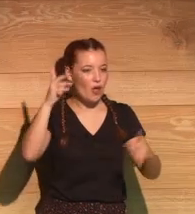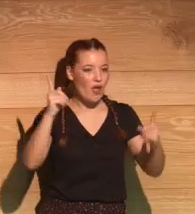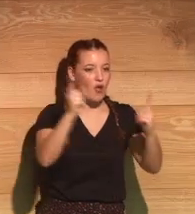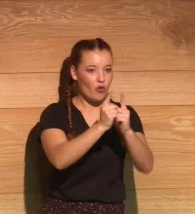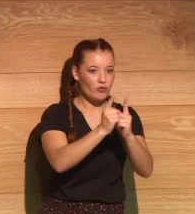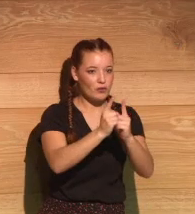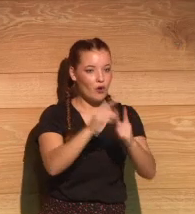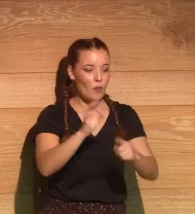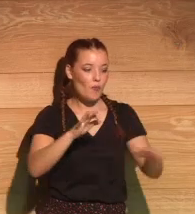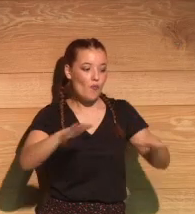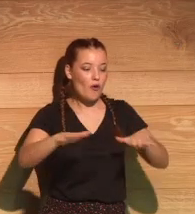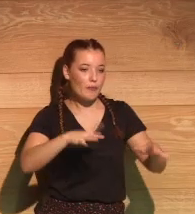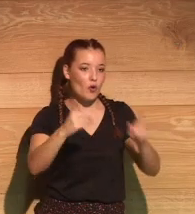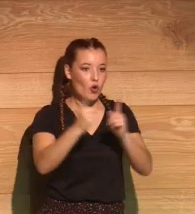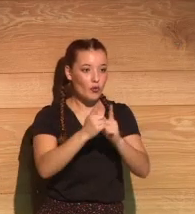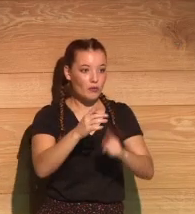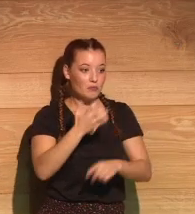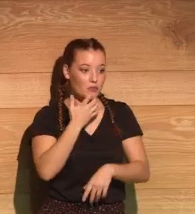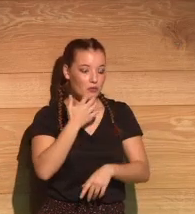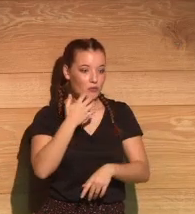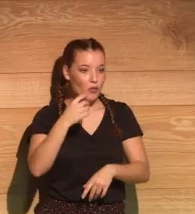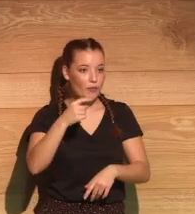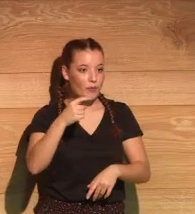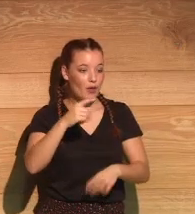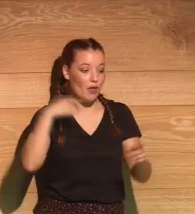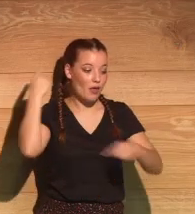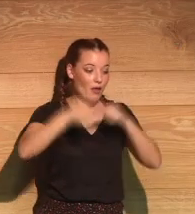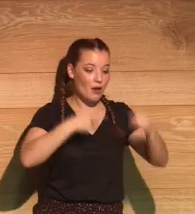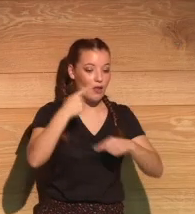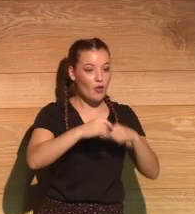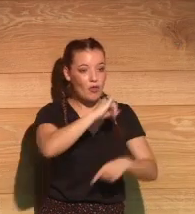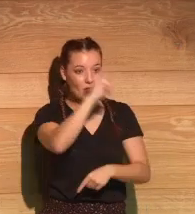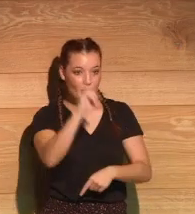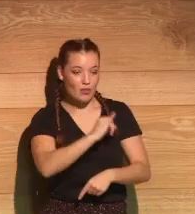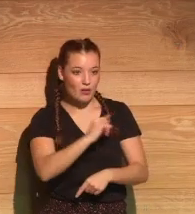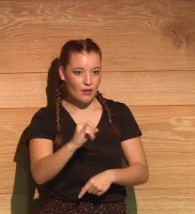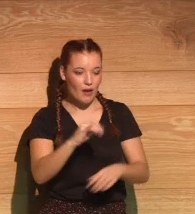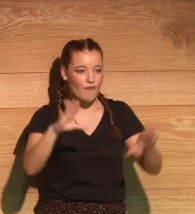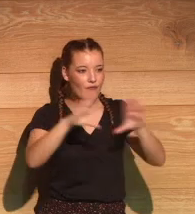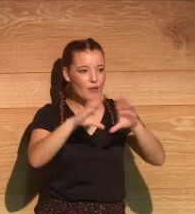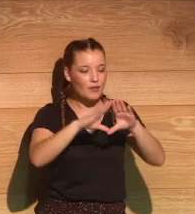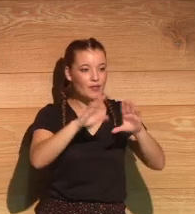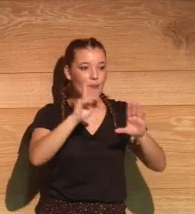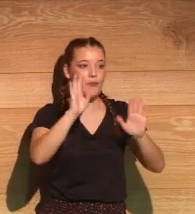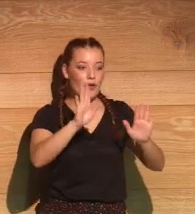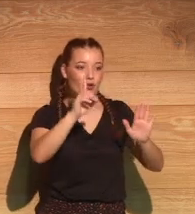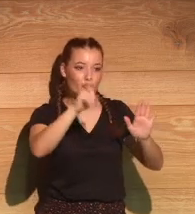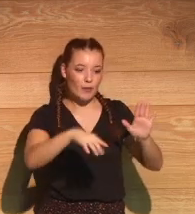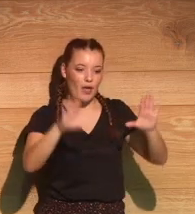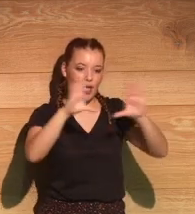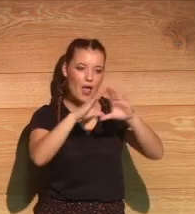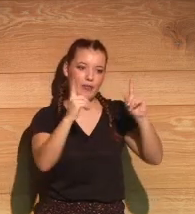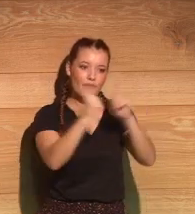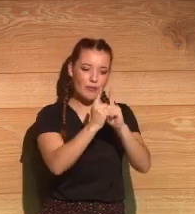contramovimiento, ¿no? Y así la generación Z probablemente pues según las estadísticas, ¿no? Es la más feminista, pero también es la más antifeminista. Es la